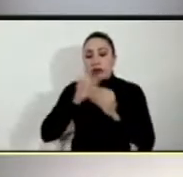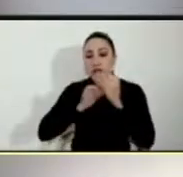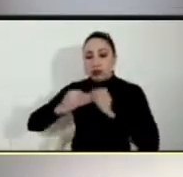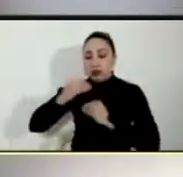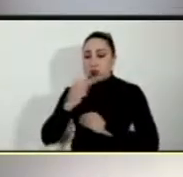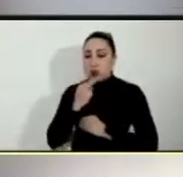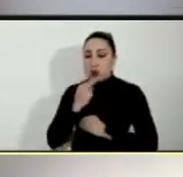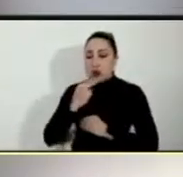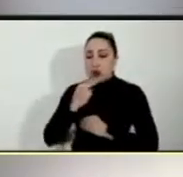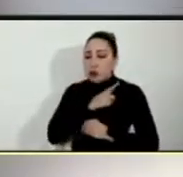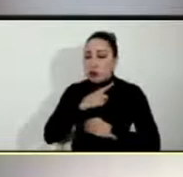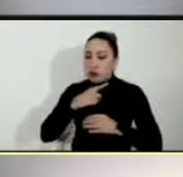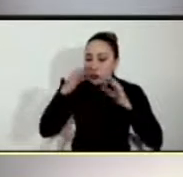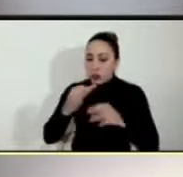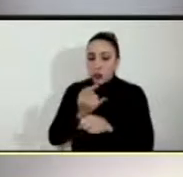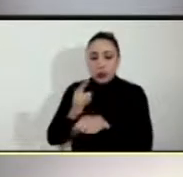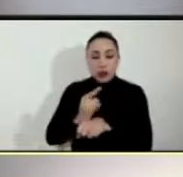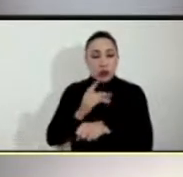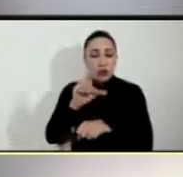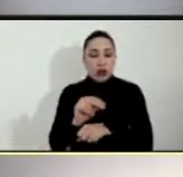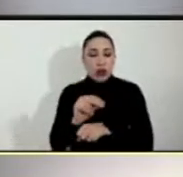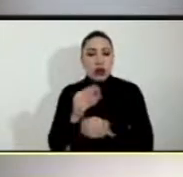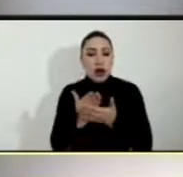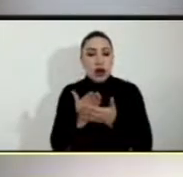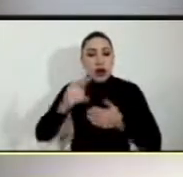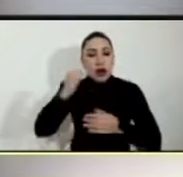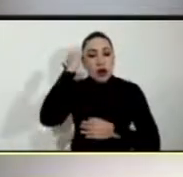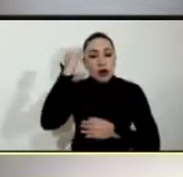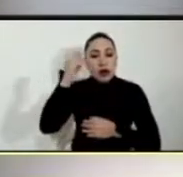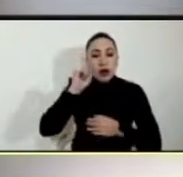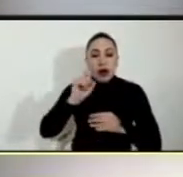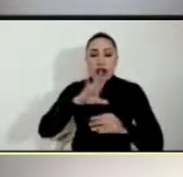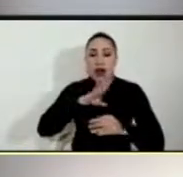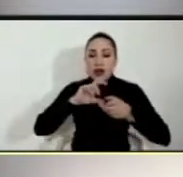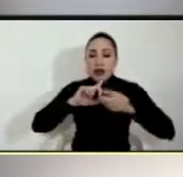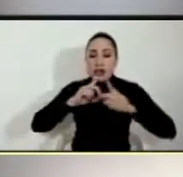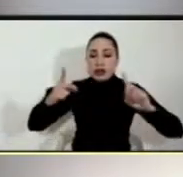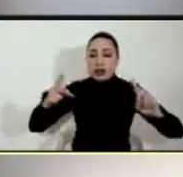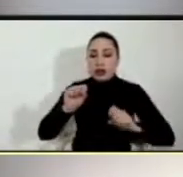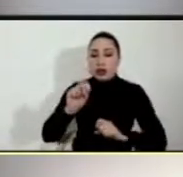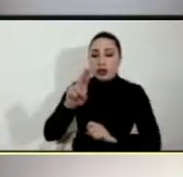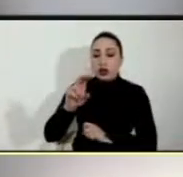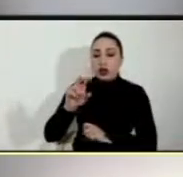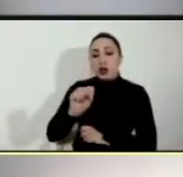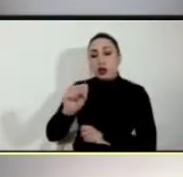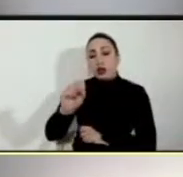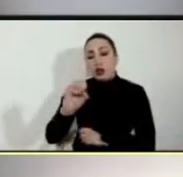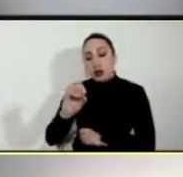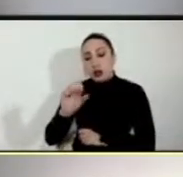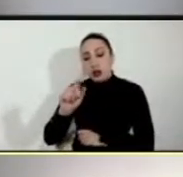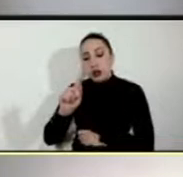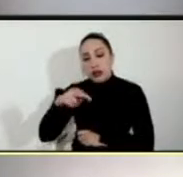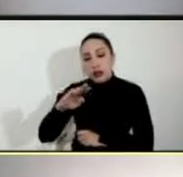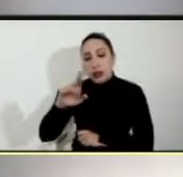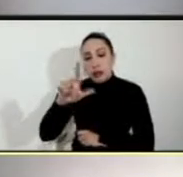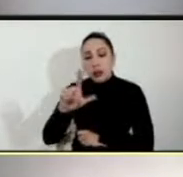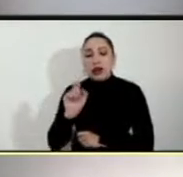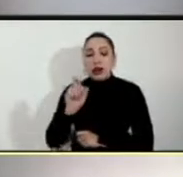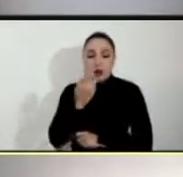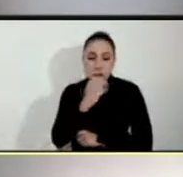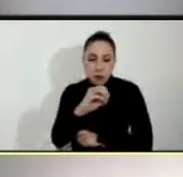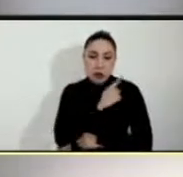desarrollo sostenible sin medios de vida resilientes. Es urgente incrementar la resiliencia de los hogares,